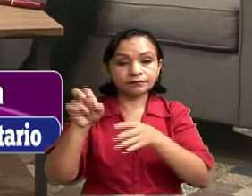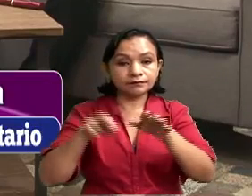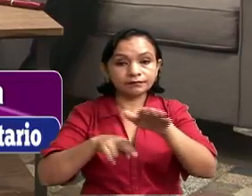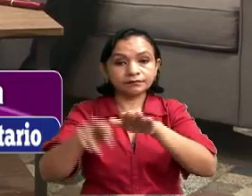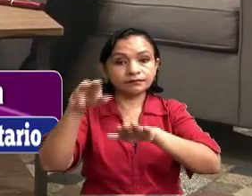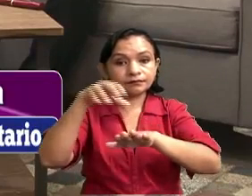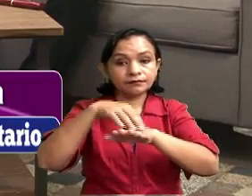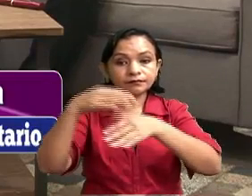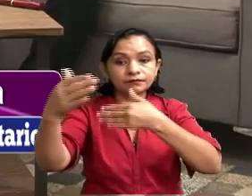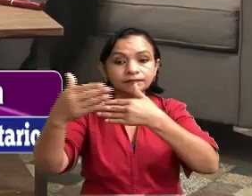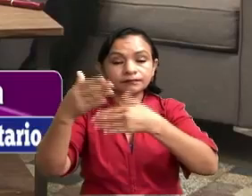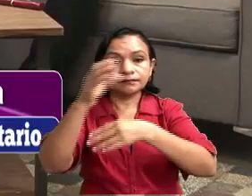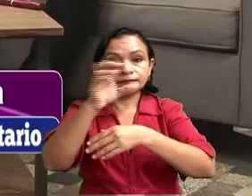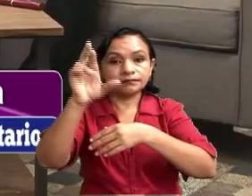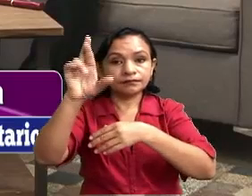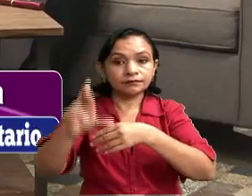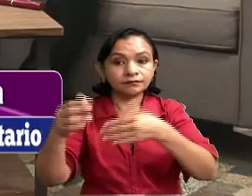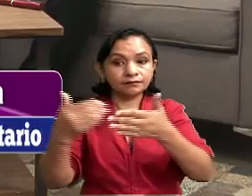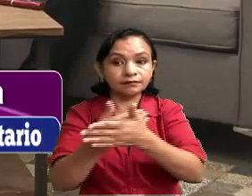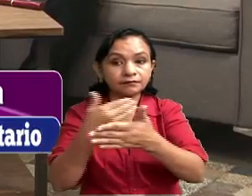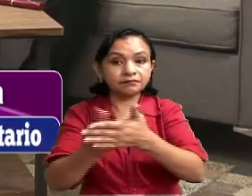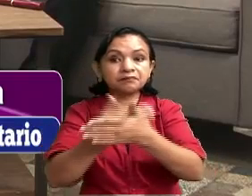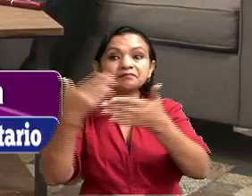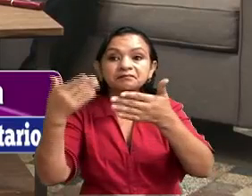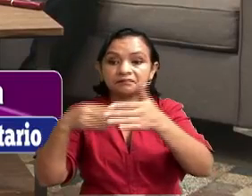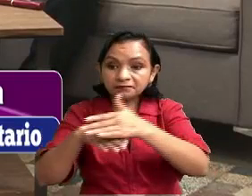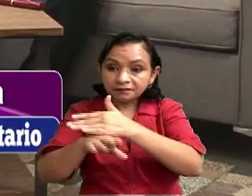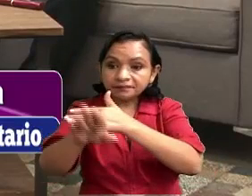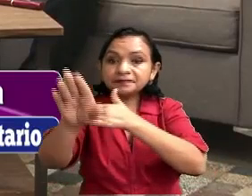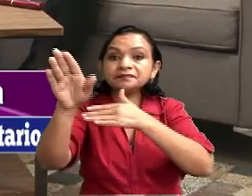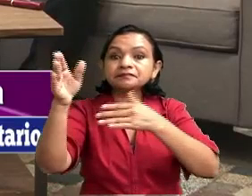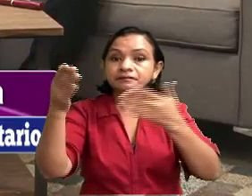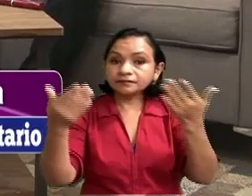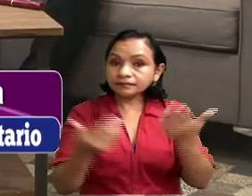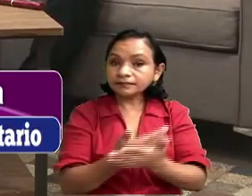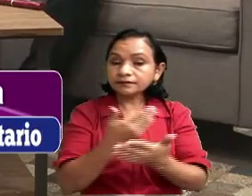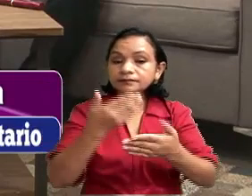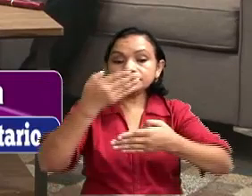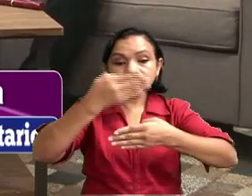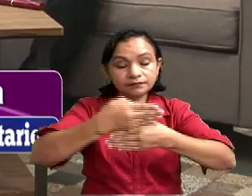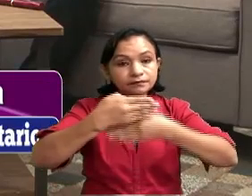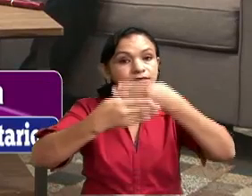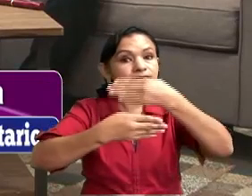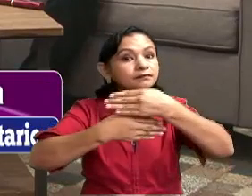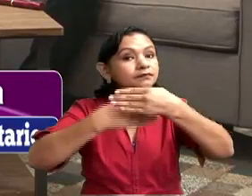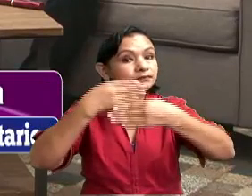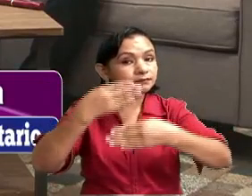Rica. Es decir, aquí estamos hablando de mejorar la infraestructura